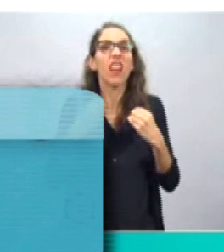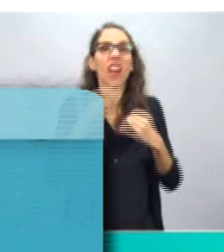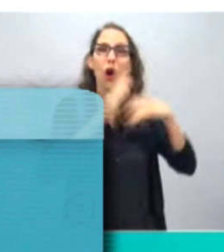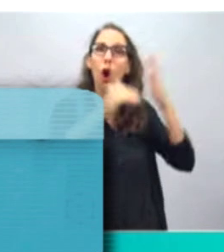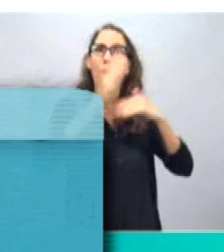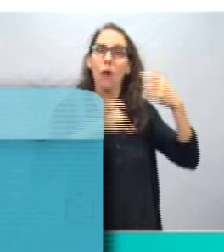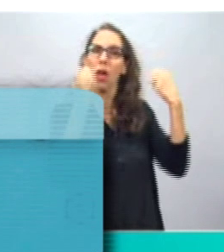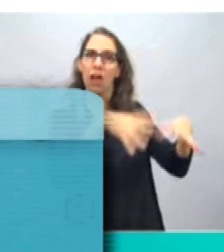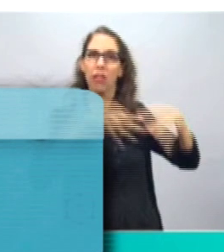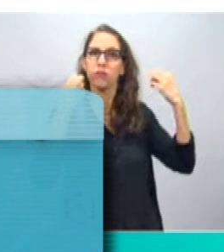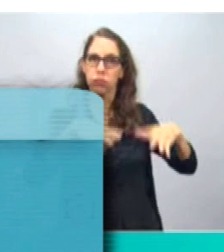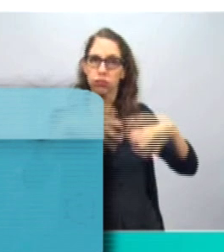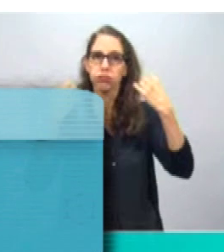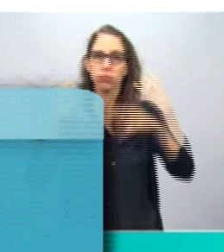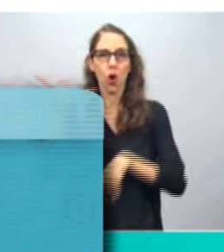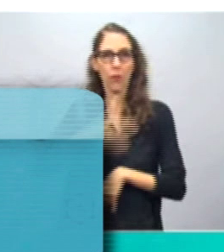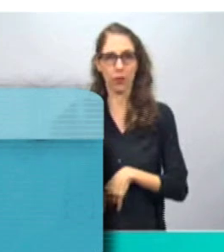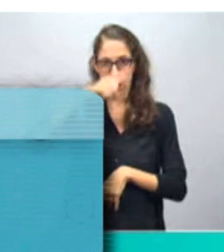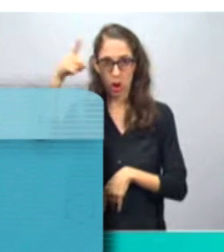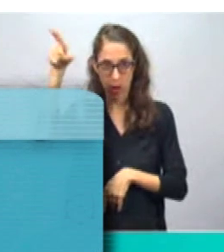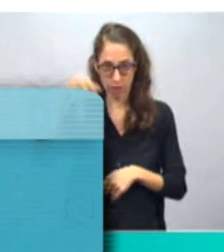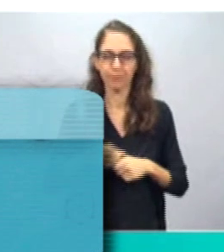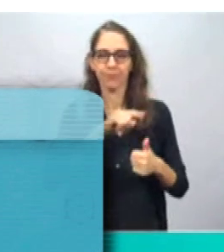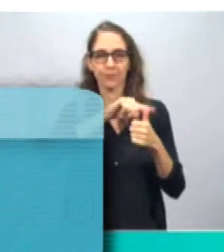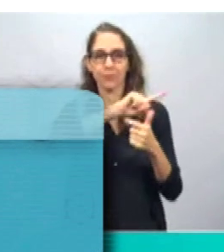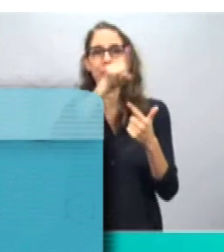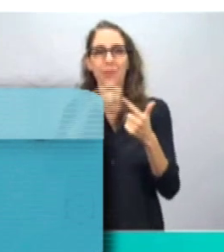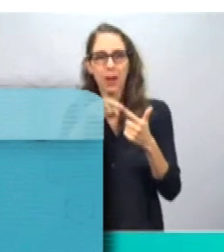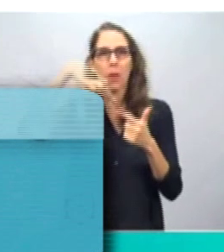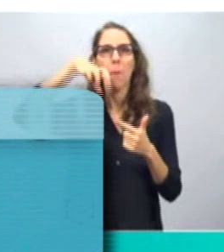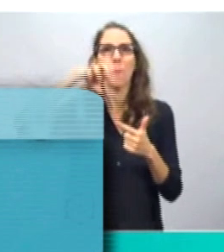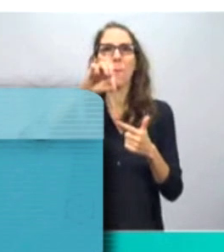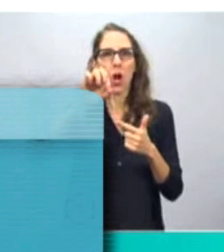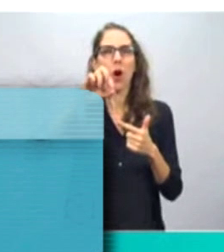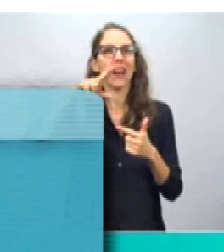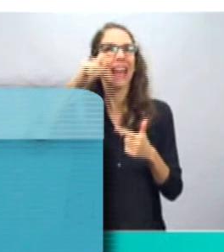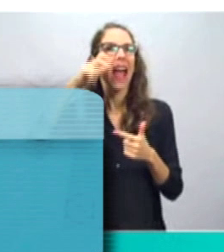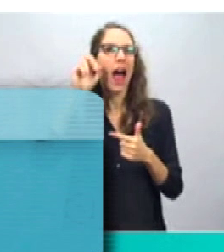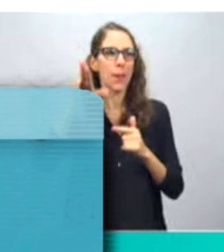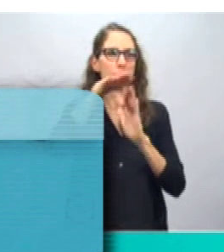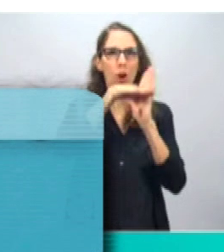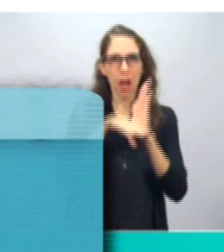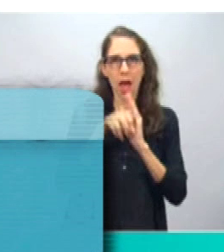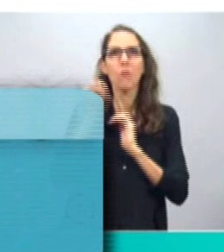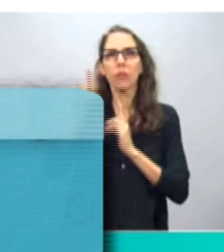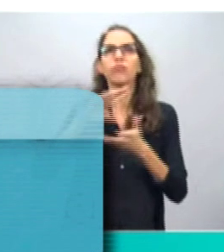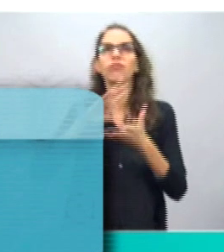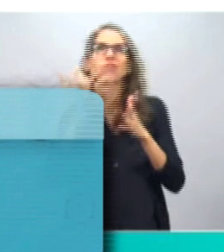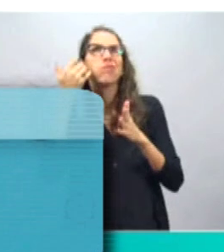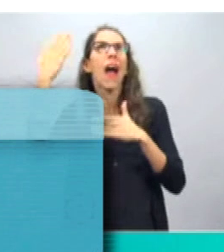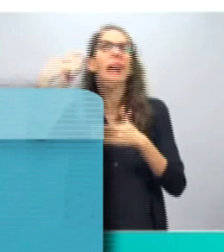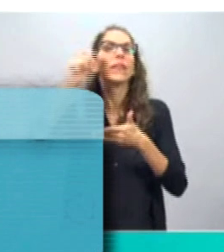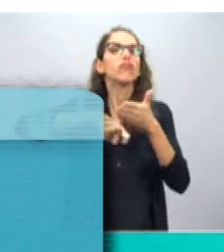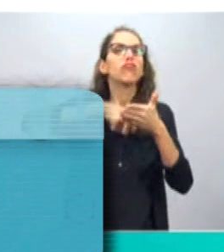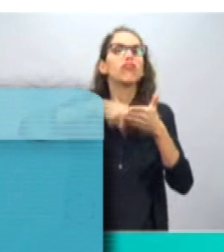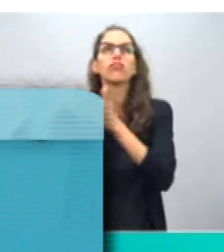que estaba llevando adelante el Gobierno Nacional. Después del programa Procrear, estaban en marcha 105 convenios